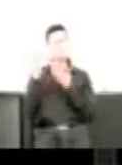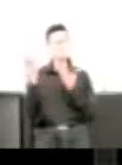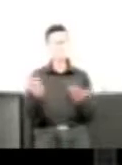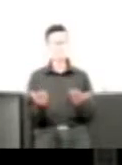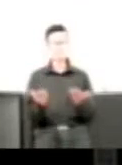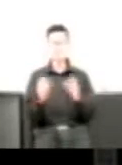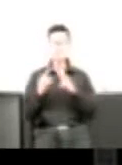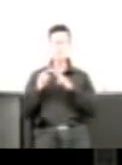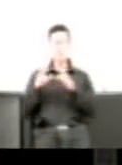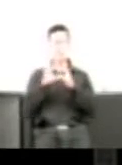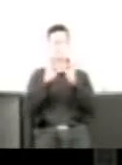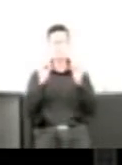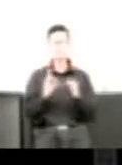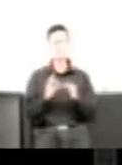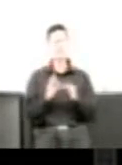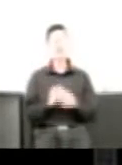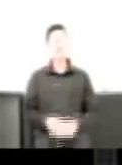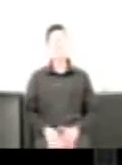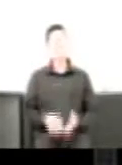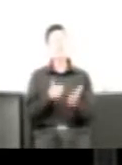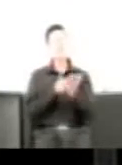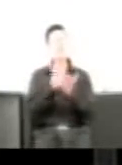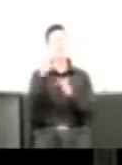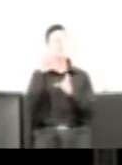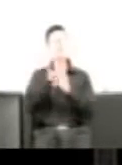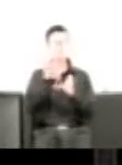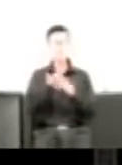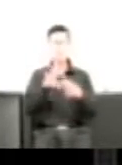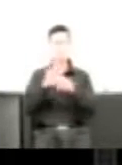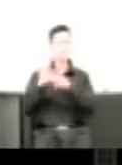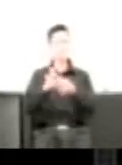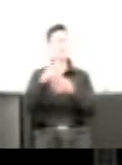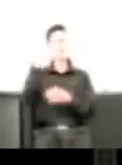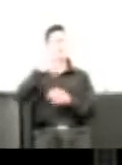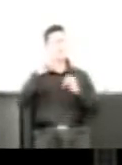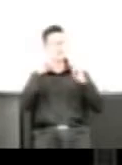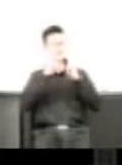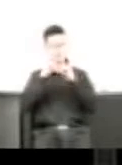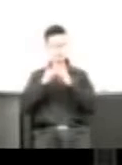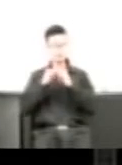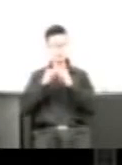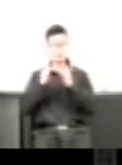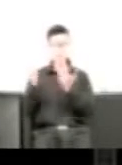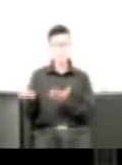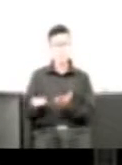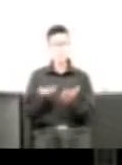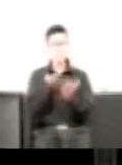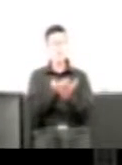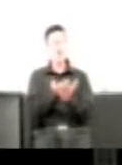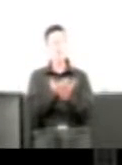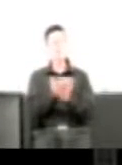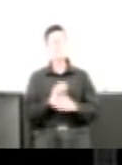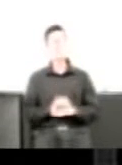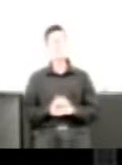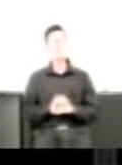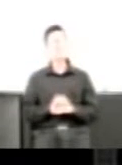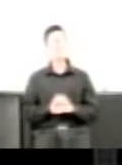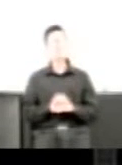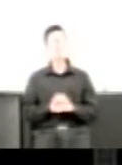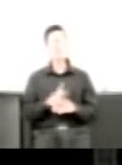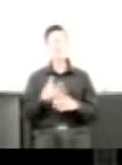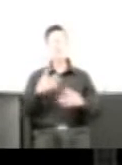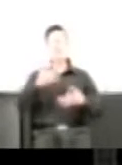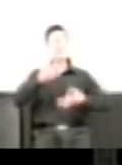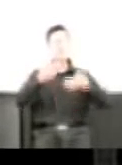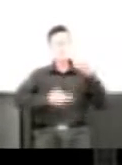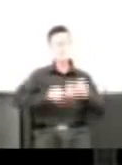realiza en el marco del Diplomado en Derecho Electoral, organizado por esta institución e impartido por la Escuela Judicial Electoral del Tribunal Electoral